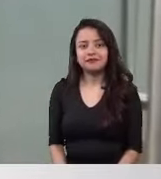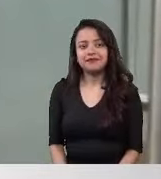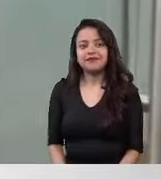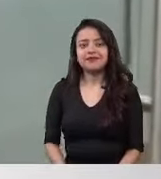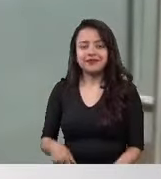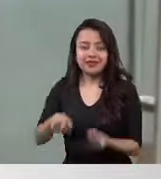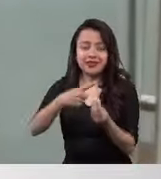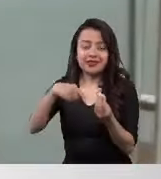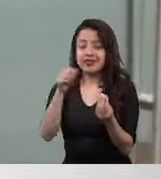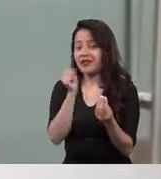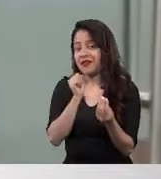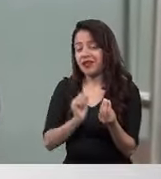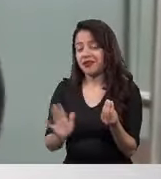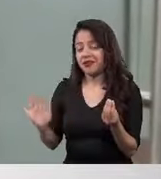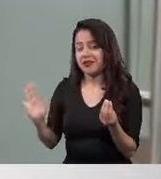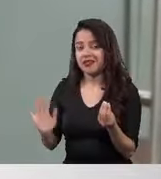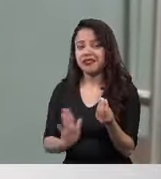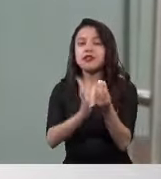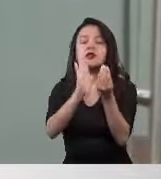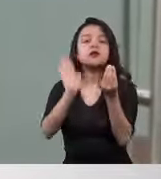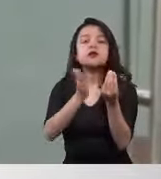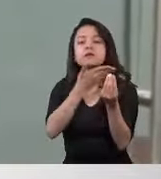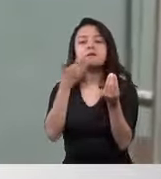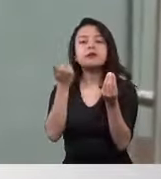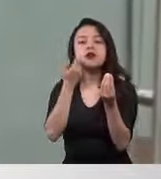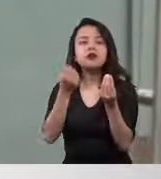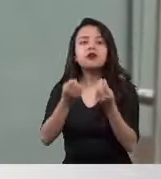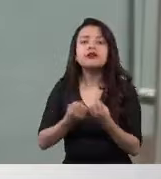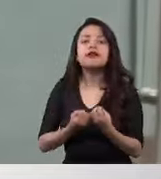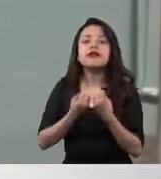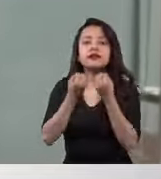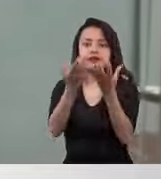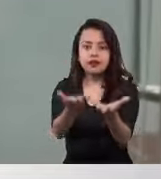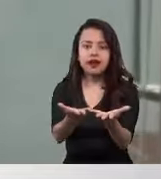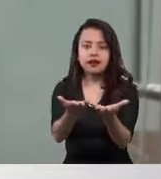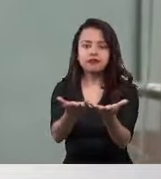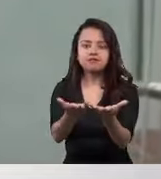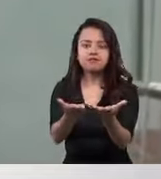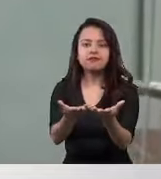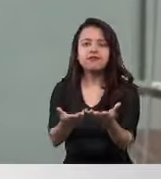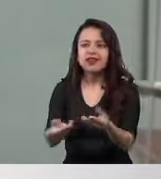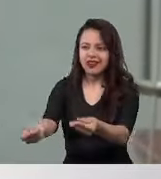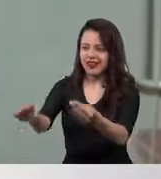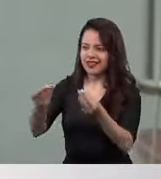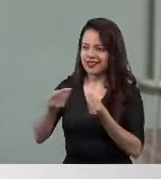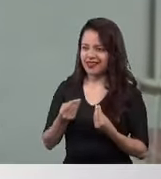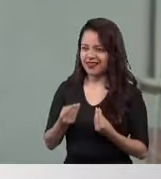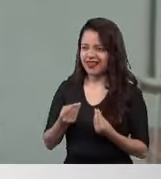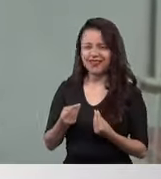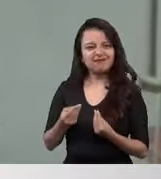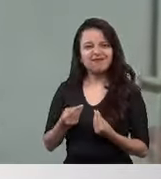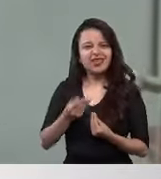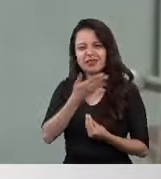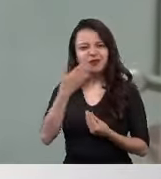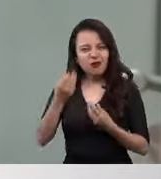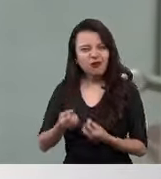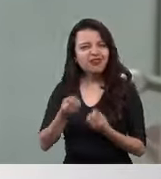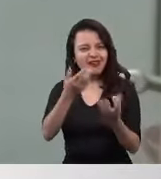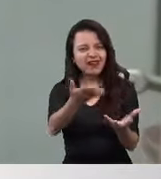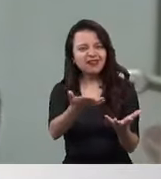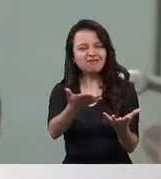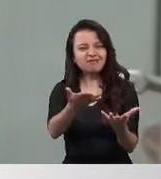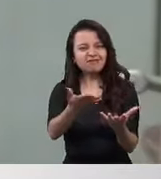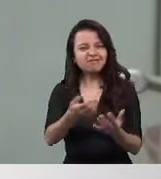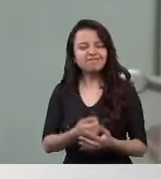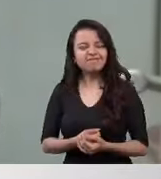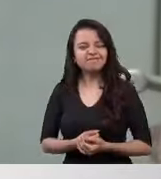viejos. Es mejor dar a veces que recibir, entregar que obtener.